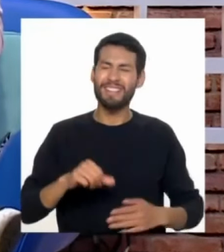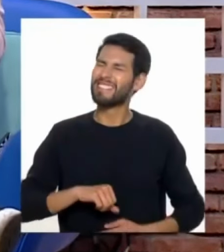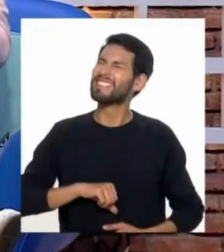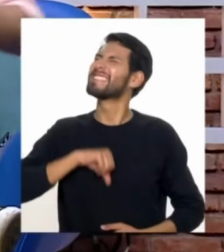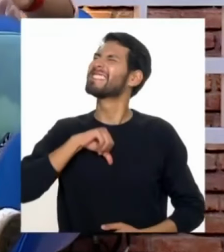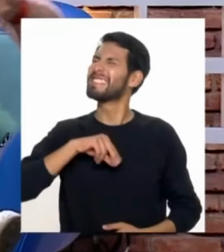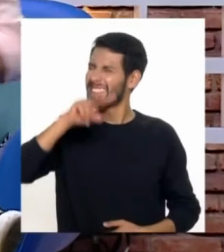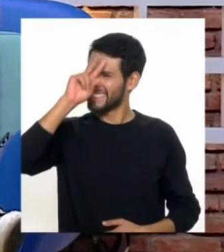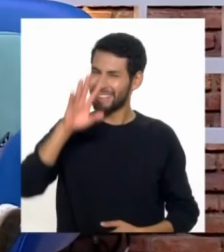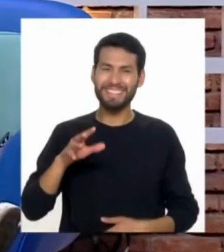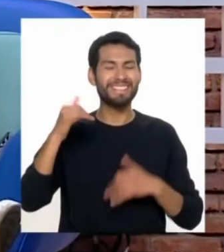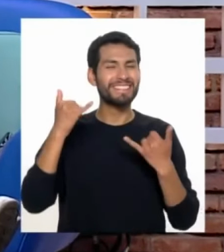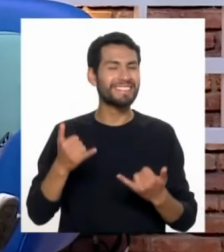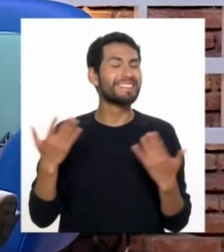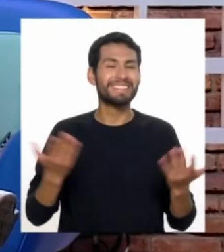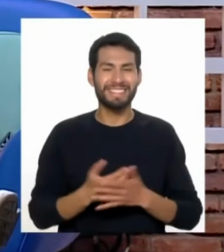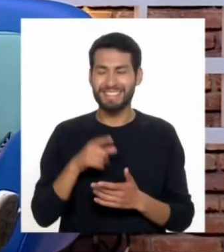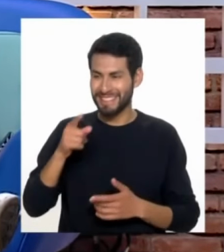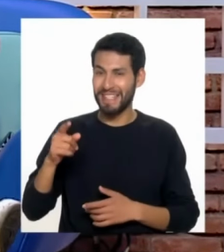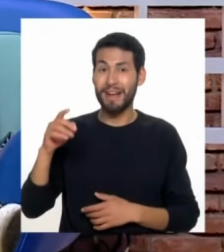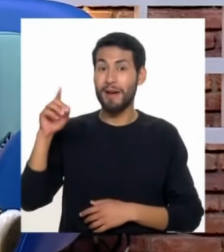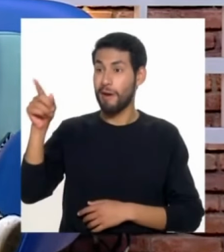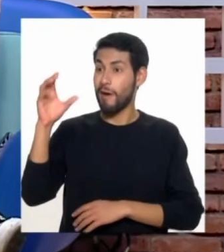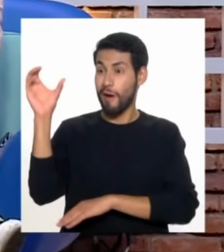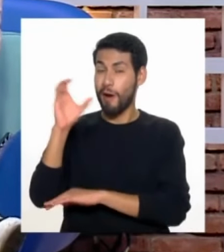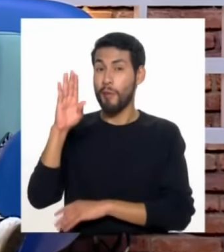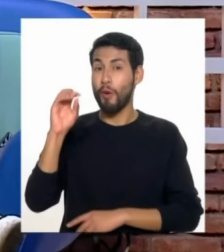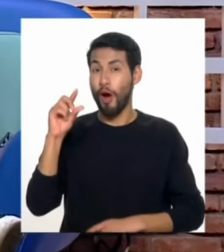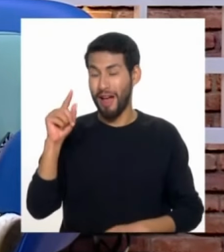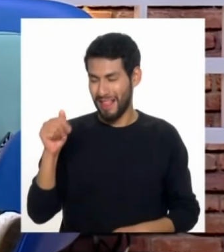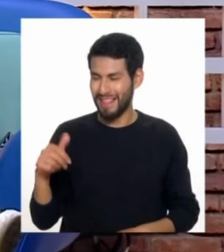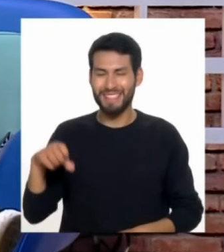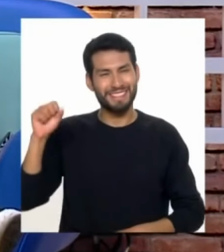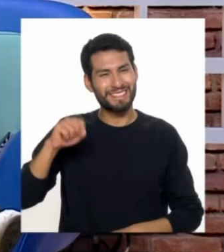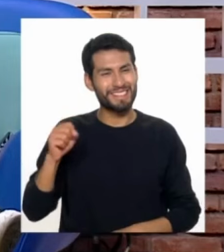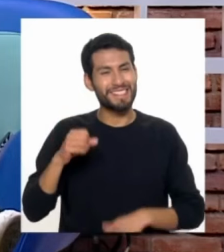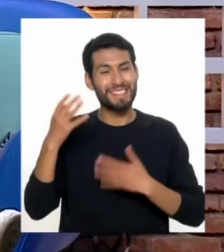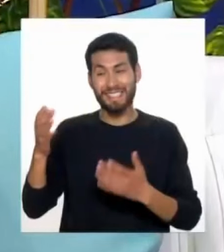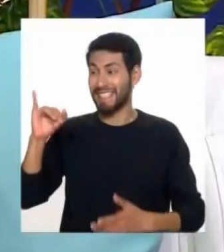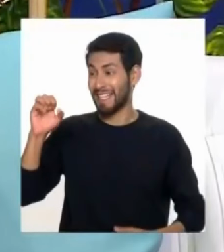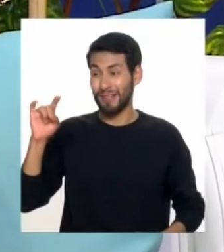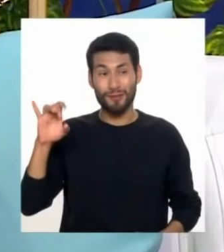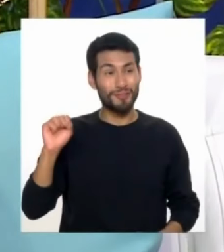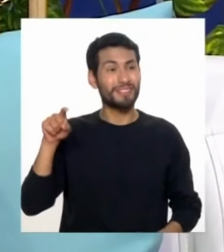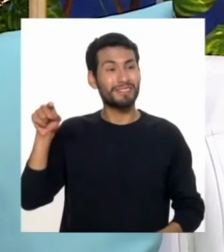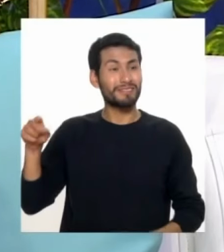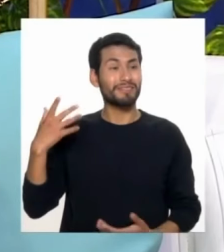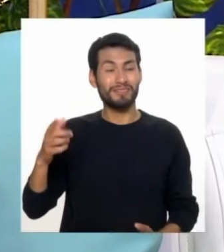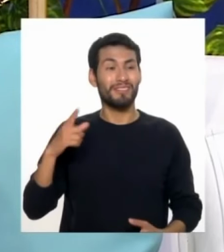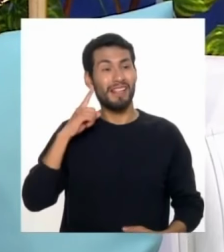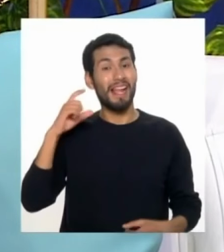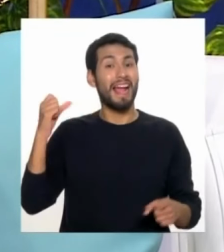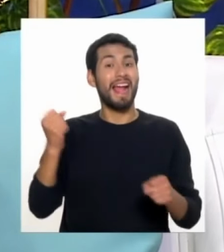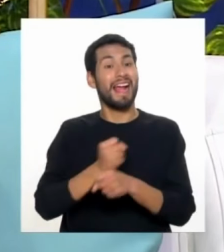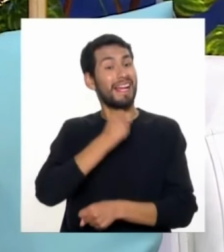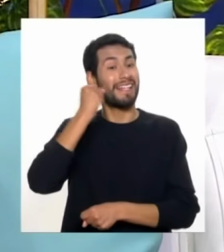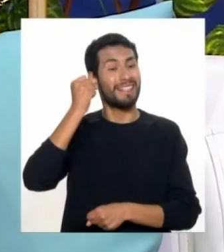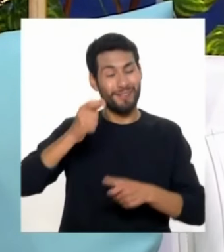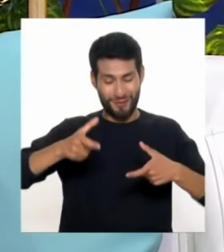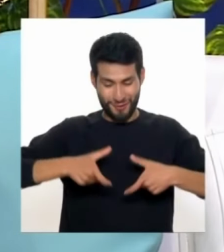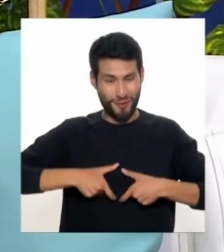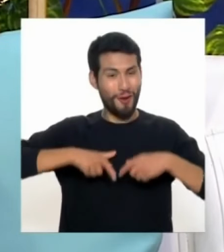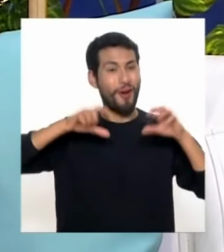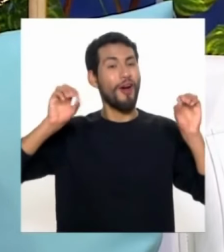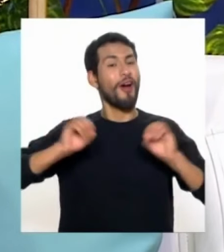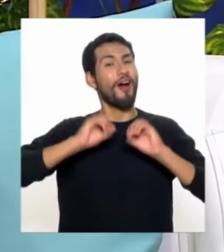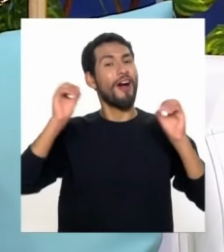orgullo peruano llegó directamente desde Bogotá, mi querida Vane. Así es, nos encontramos con Jesús Castillo, quien ha logrado una medalla de oro